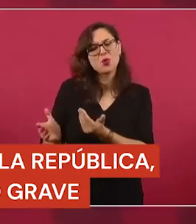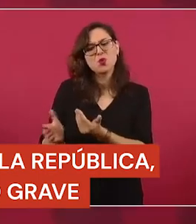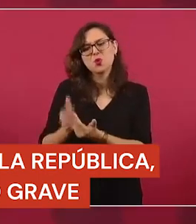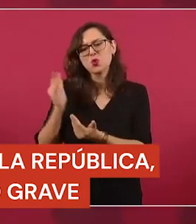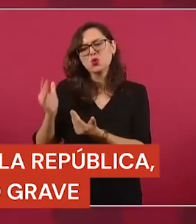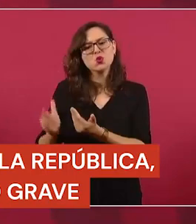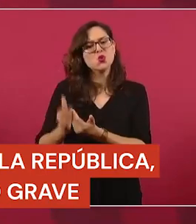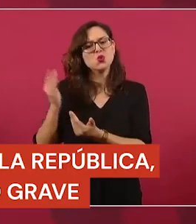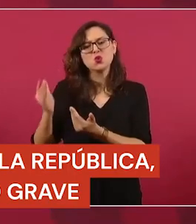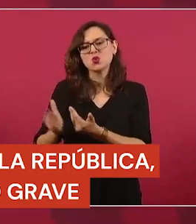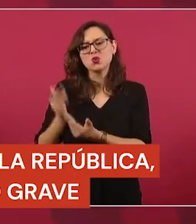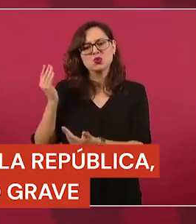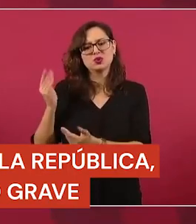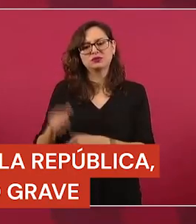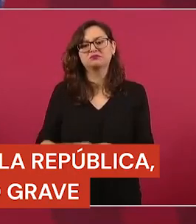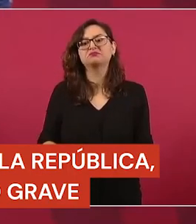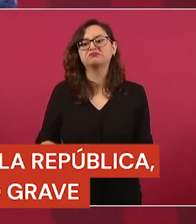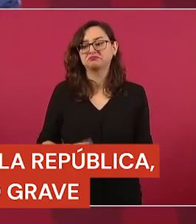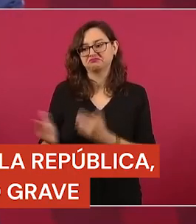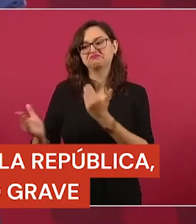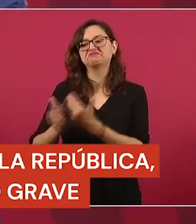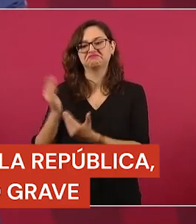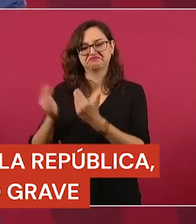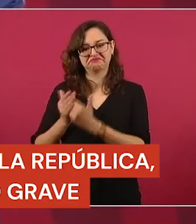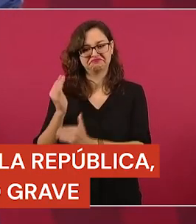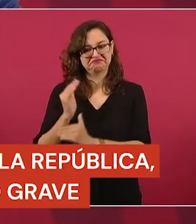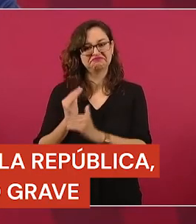eso sí. Pocos, pero mejores.